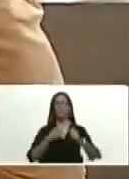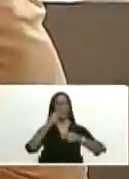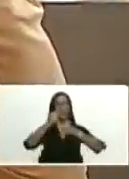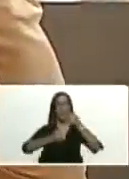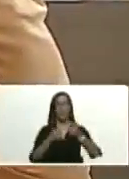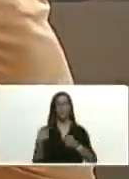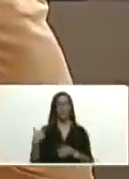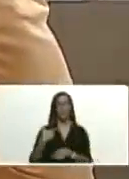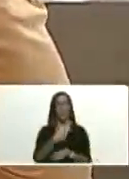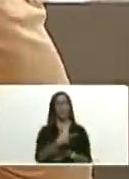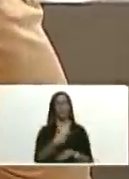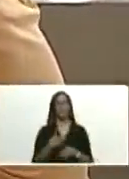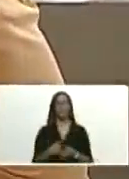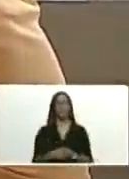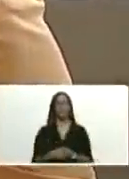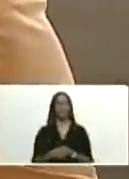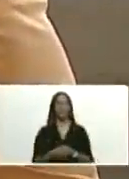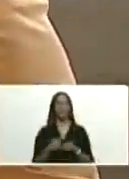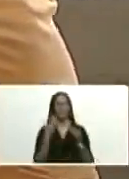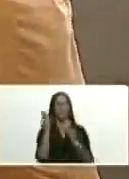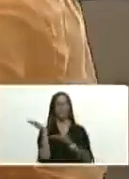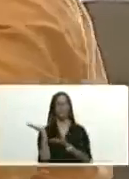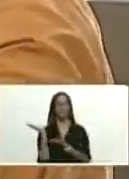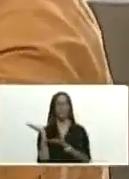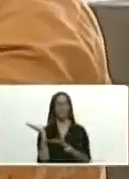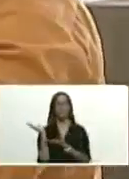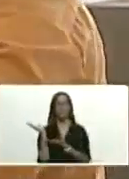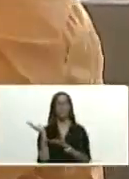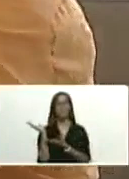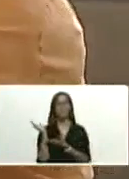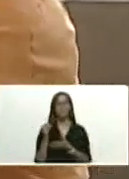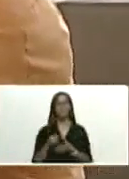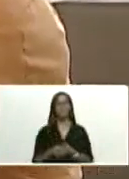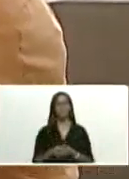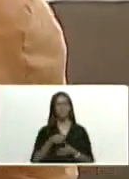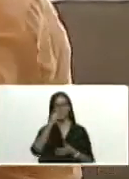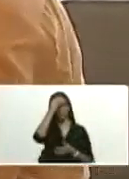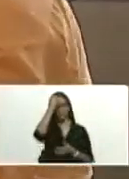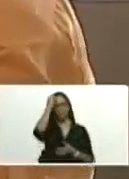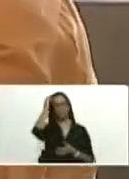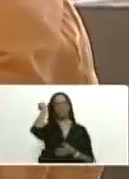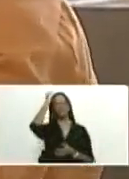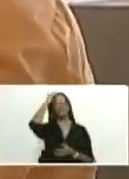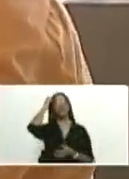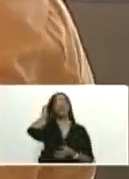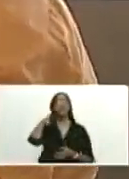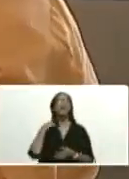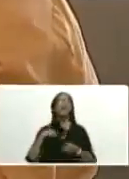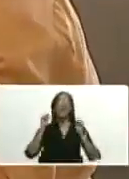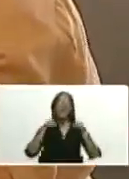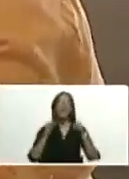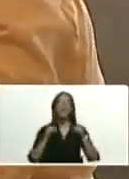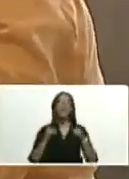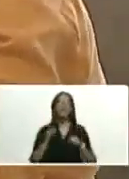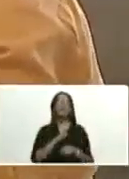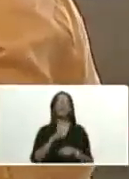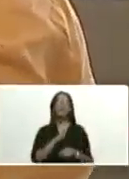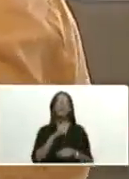de transportadores metálicos que son estas que están aquí verdad Esta ruedas transportadoras son netamente venezolanas